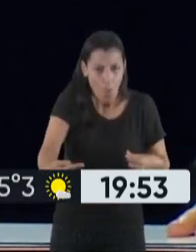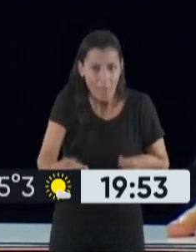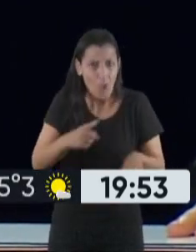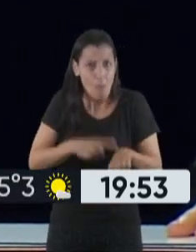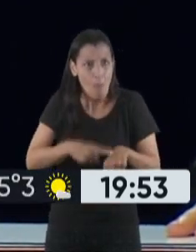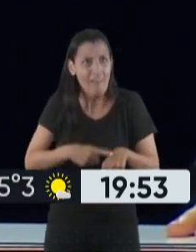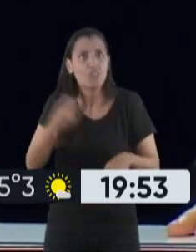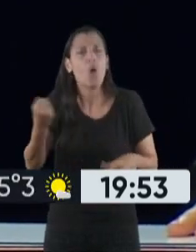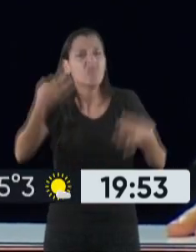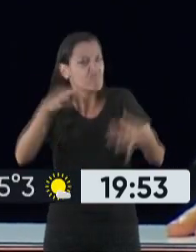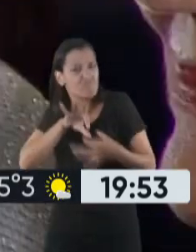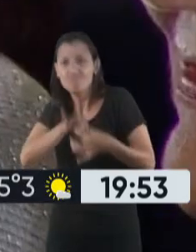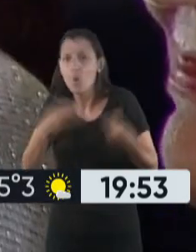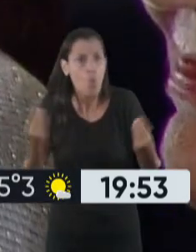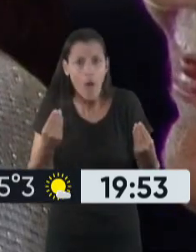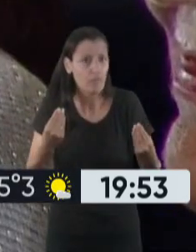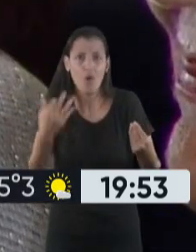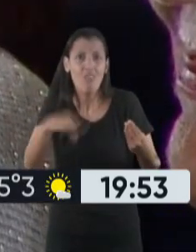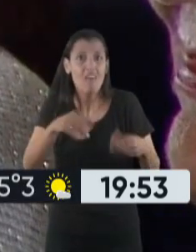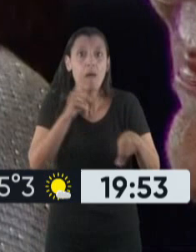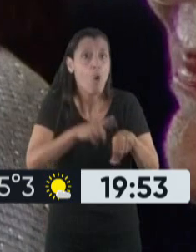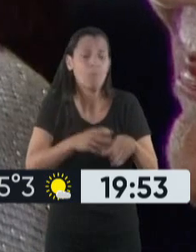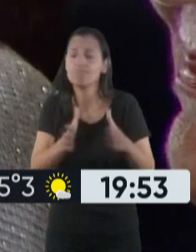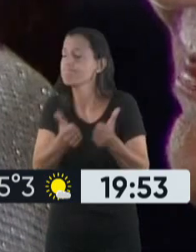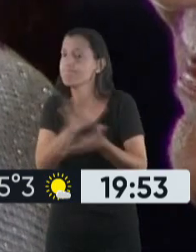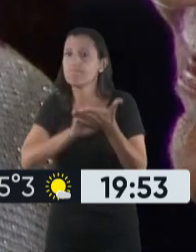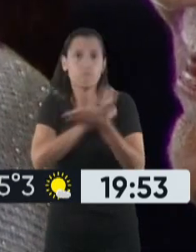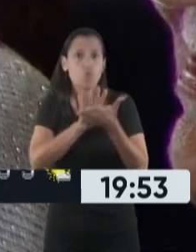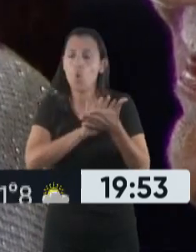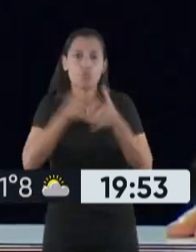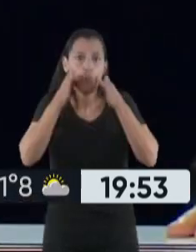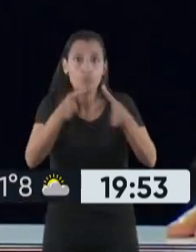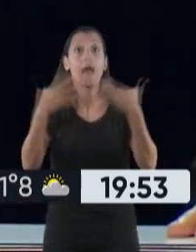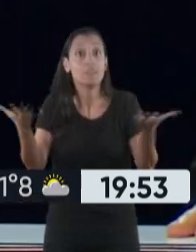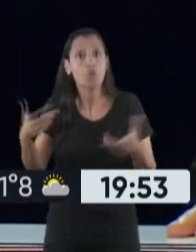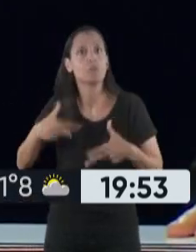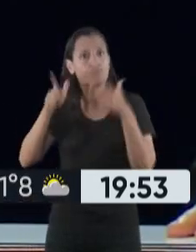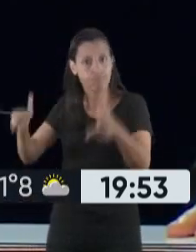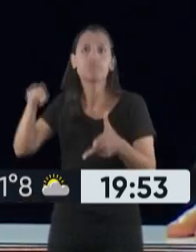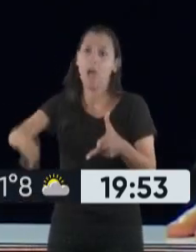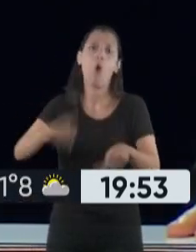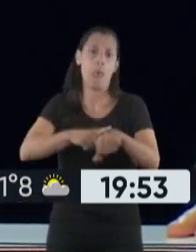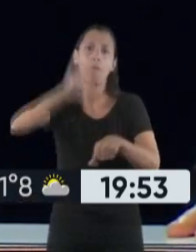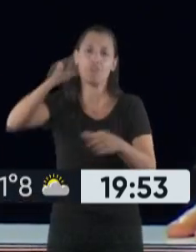eso? El más rápido posible. Así que le hice caso a Vilma y le dije, mandémoslo.